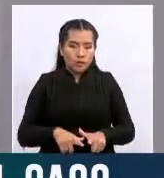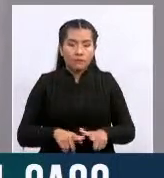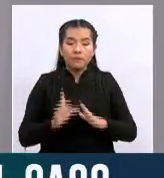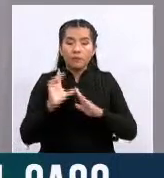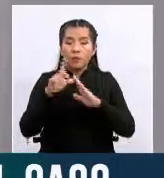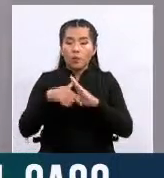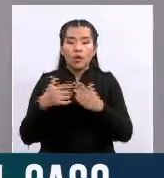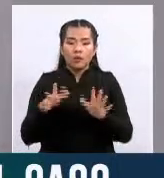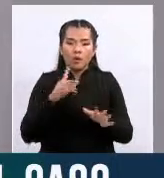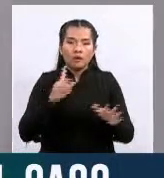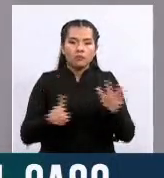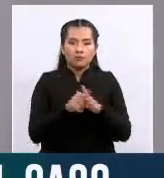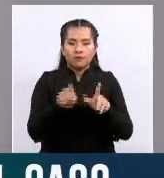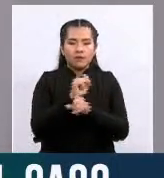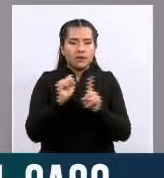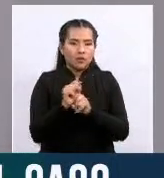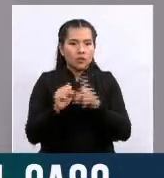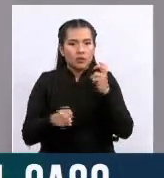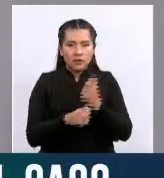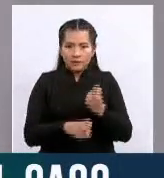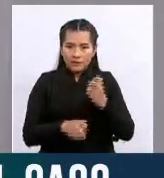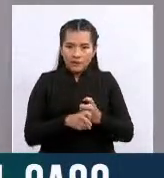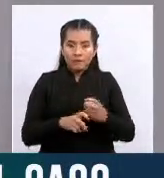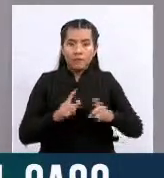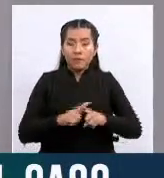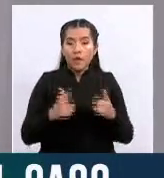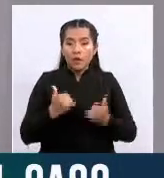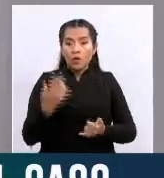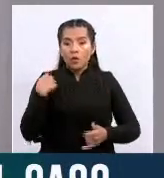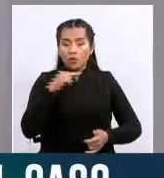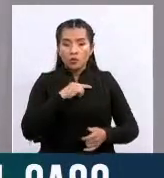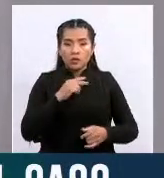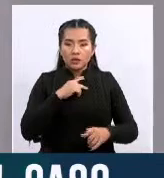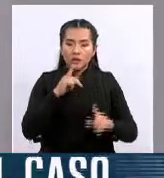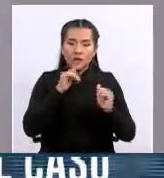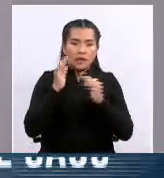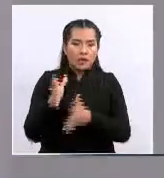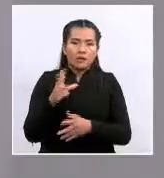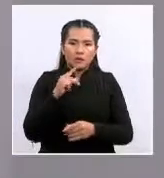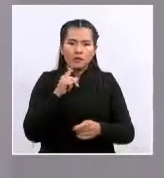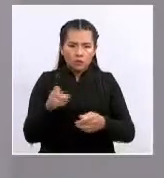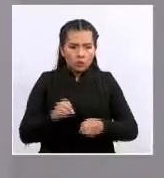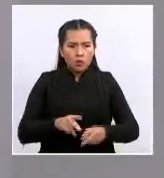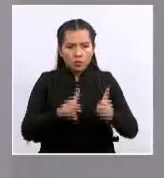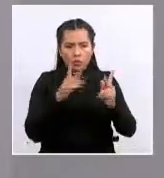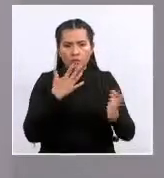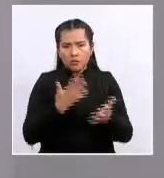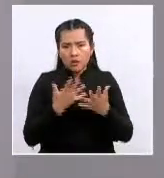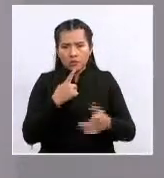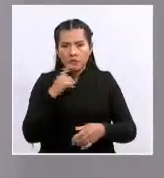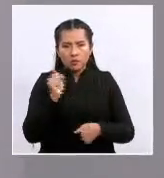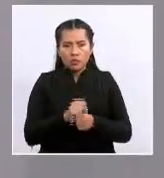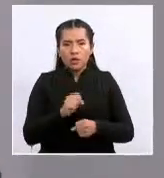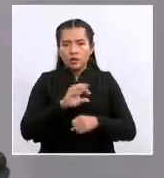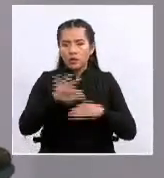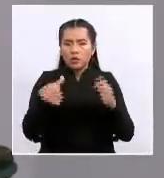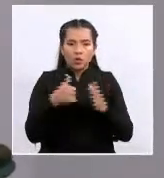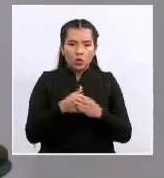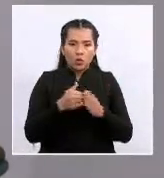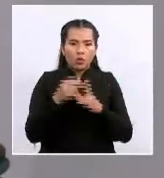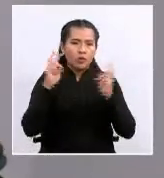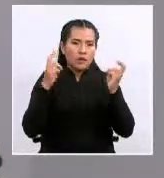derivado en esa situación. No vamos a descartar ninguna otra posibilidad de manejar alguna hipótesis para